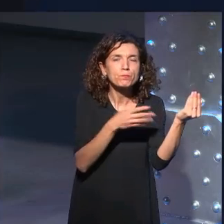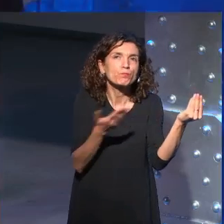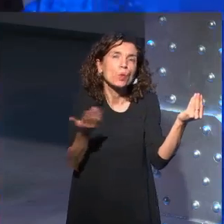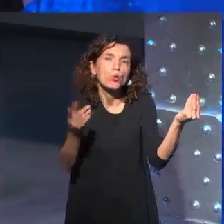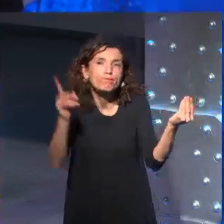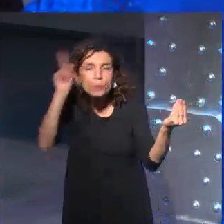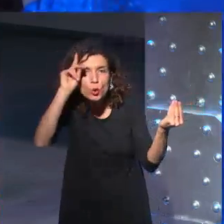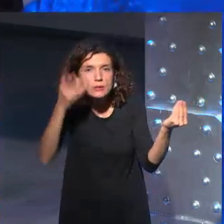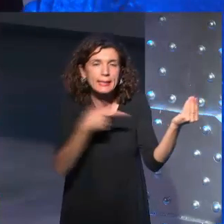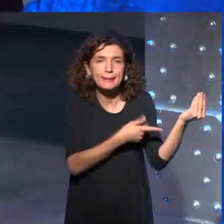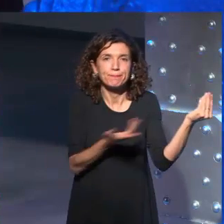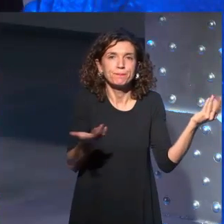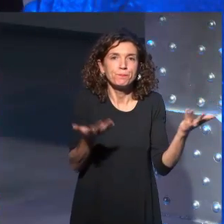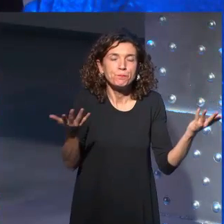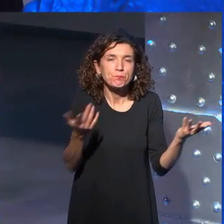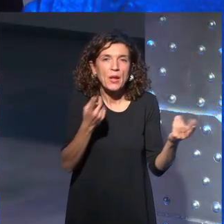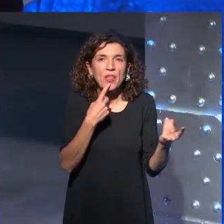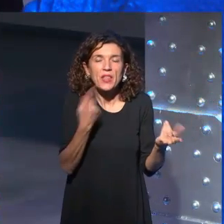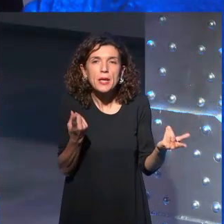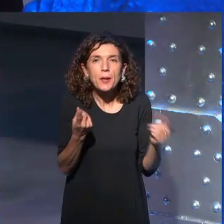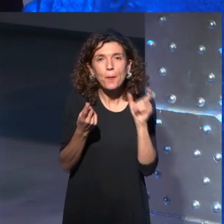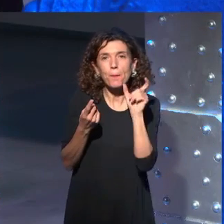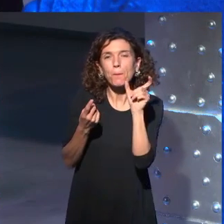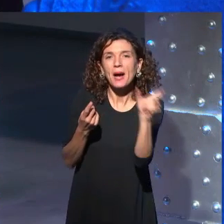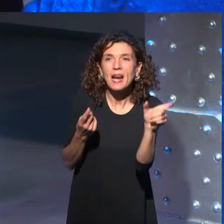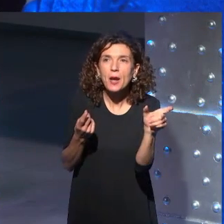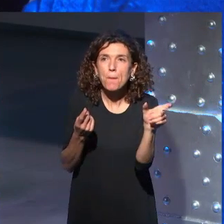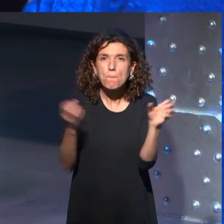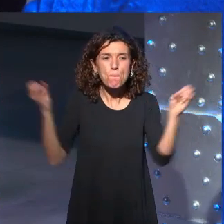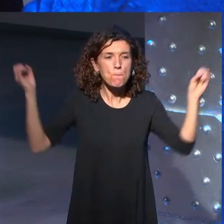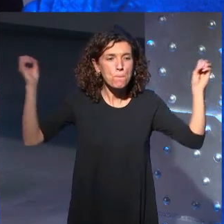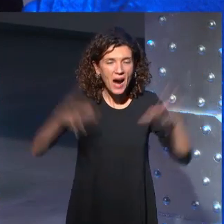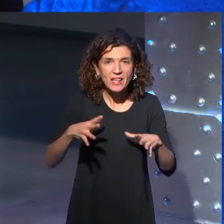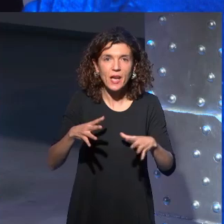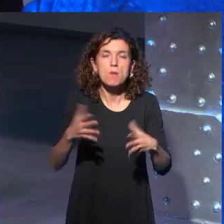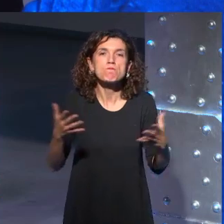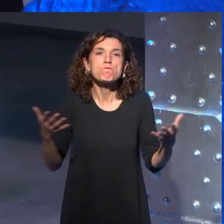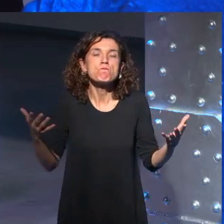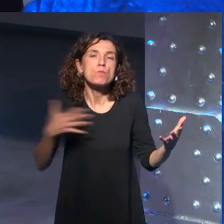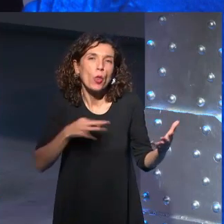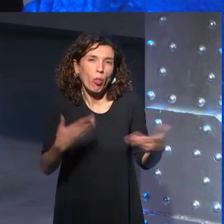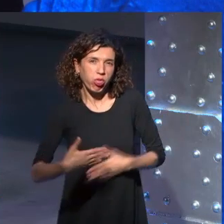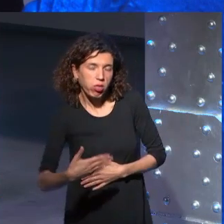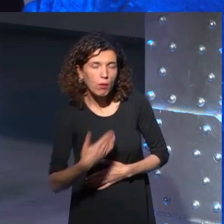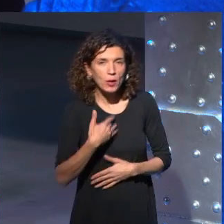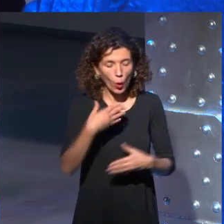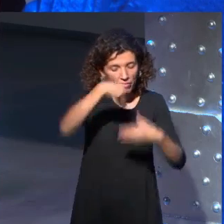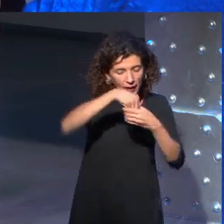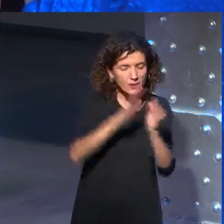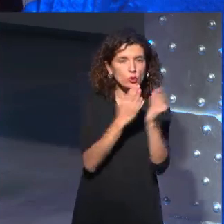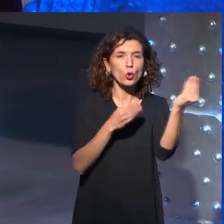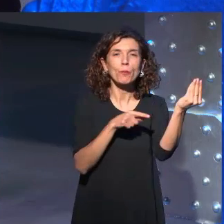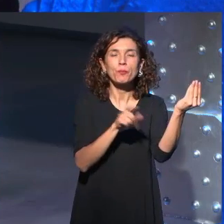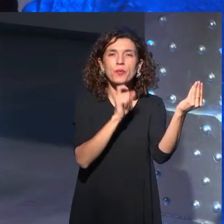no sé, no quiero decir la palabra realismo mágico porque está muy desprestigiada, ya ahí tiene esto, pero que tienen